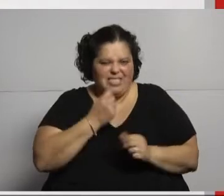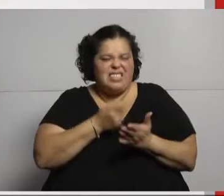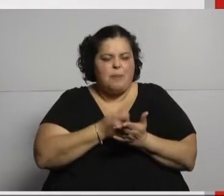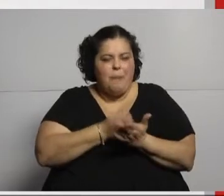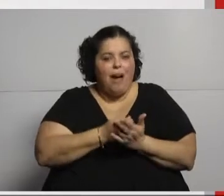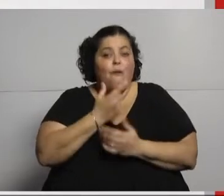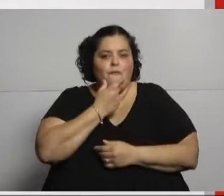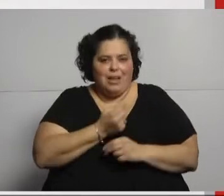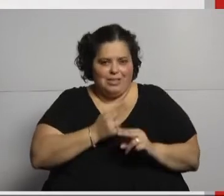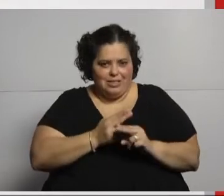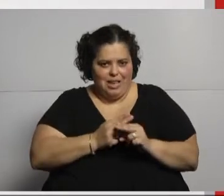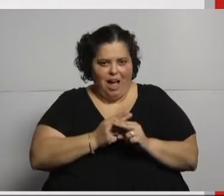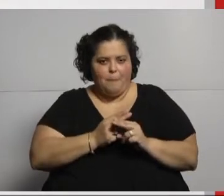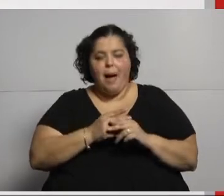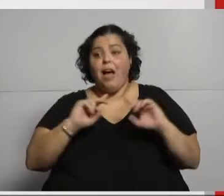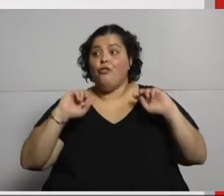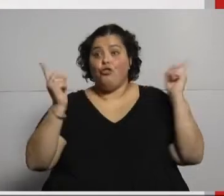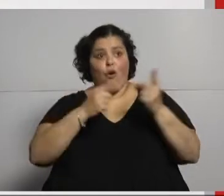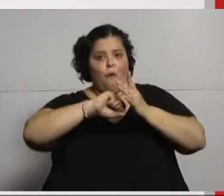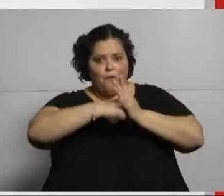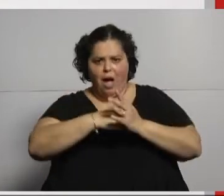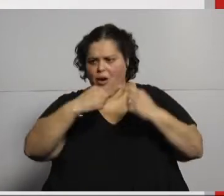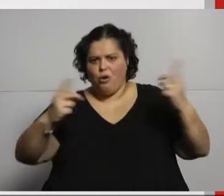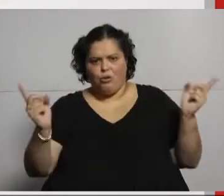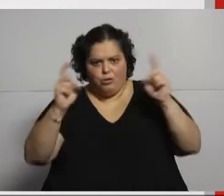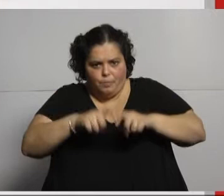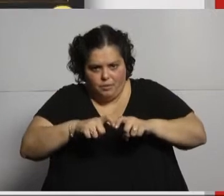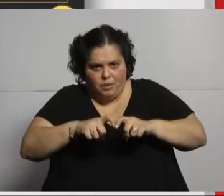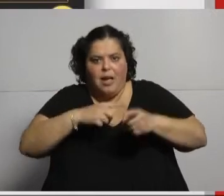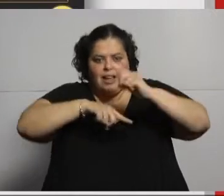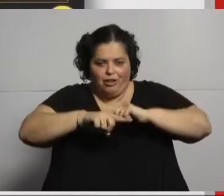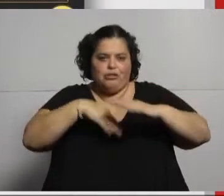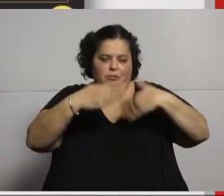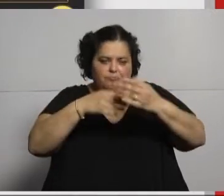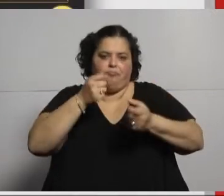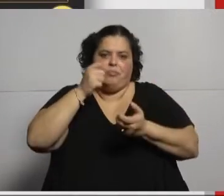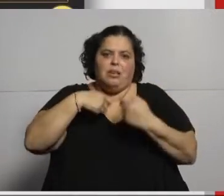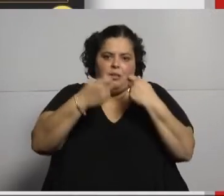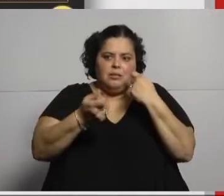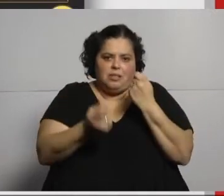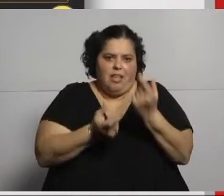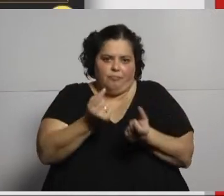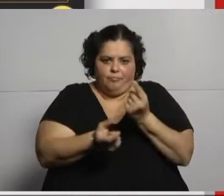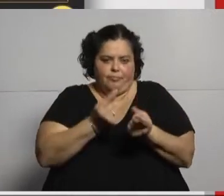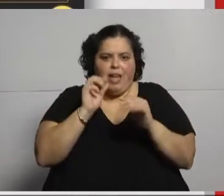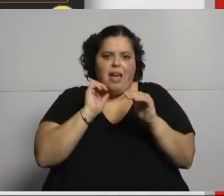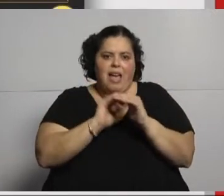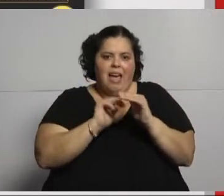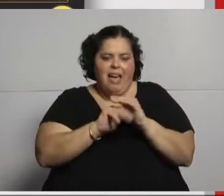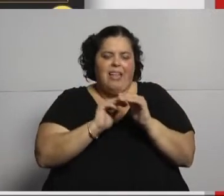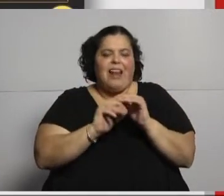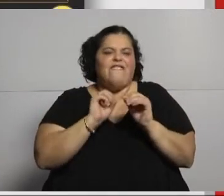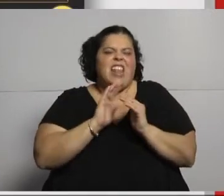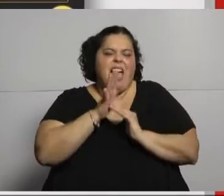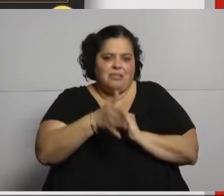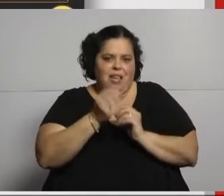están suscritos todas las entidades bancarias y que mediante el QR se realizan las transacciones de cuenta a cuenta de manera muy sencilla. En el